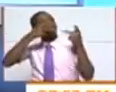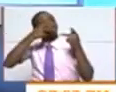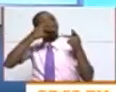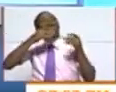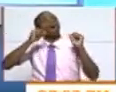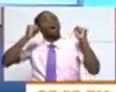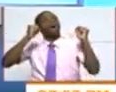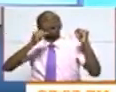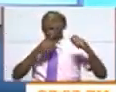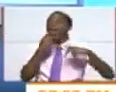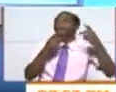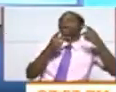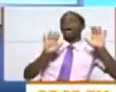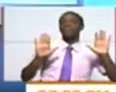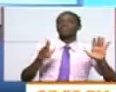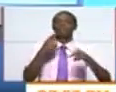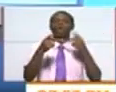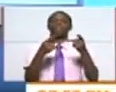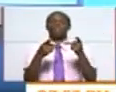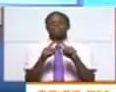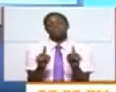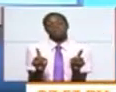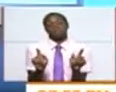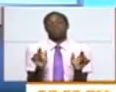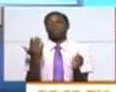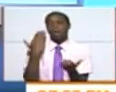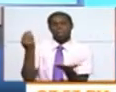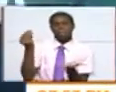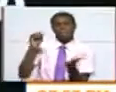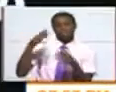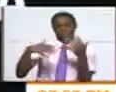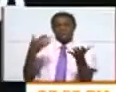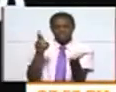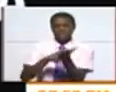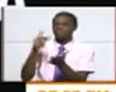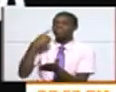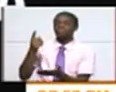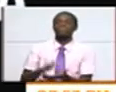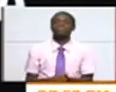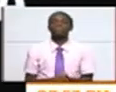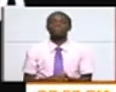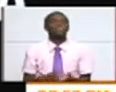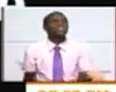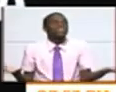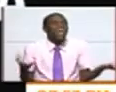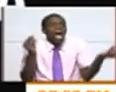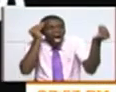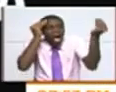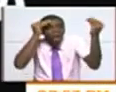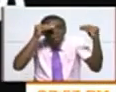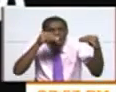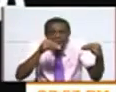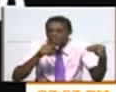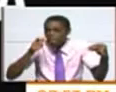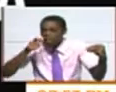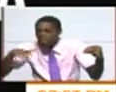se crea una conmoción. ¿Cómo lograr un acuerdo entre